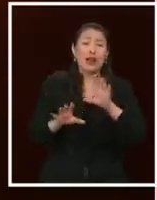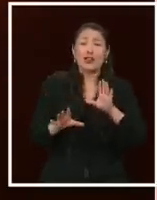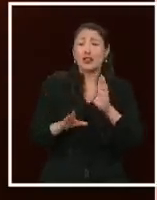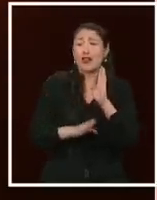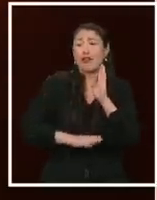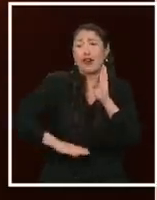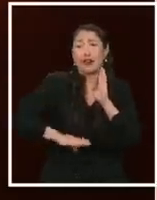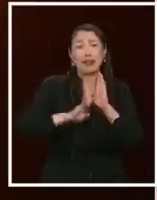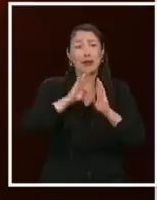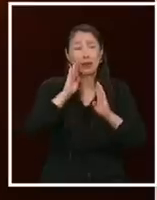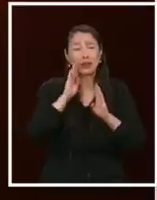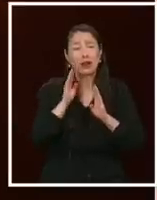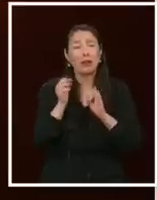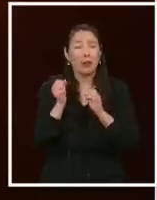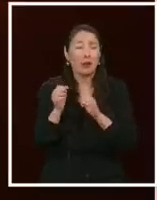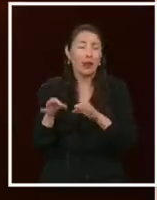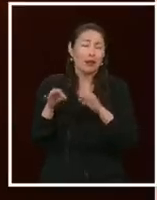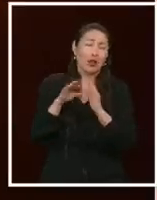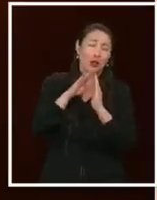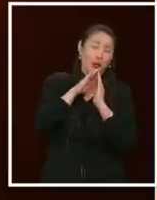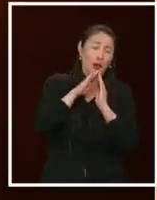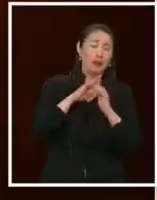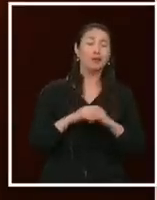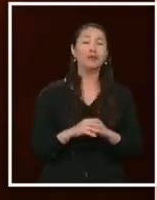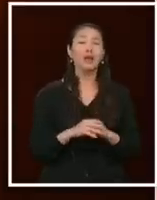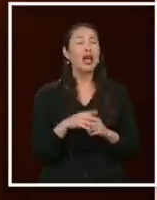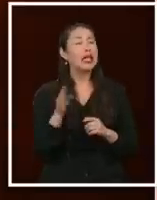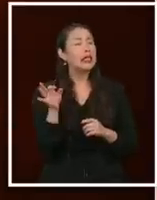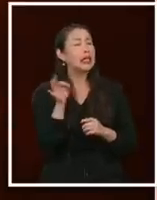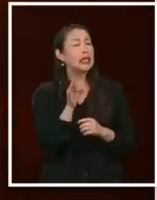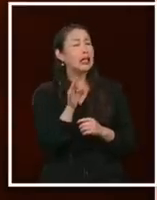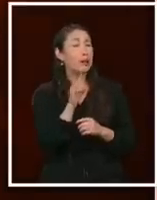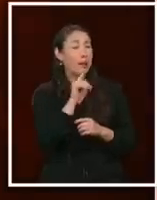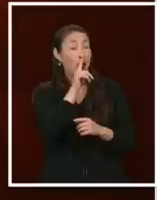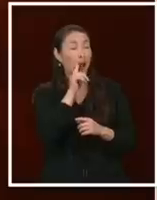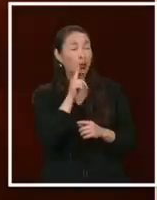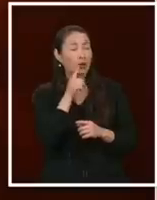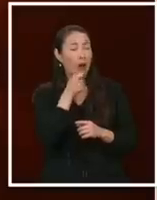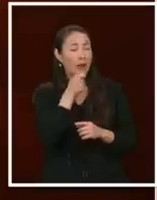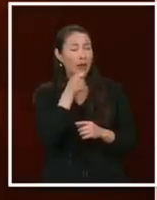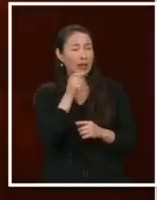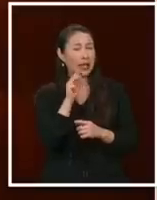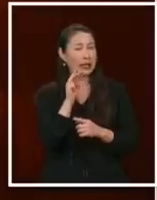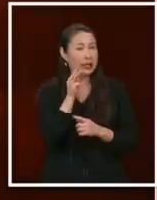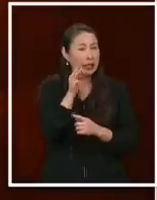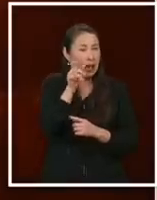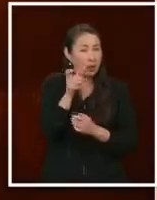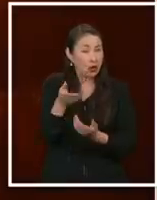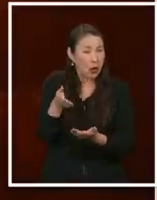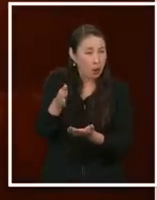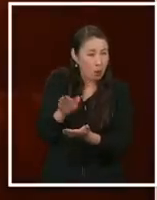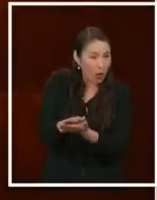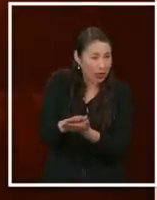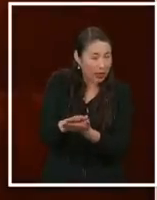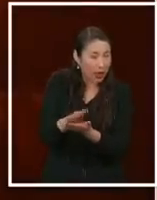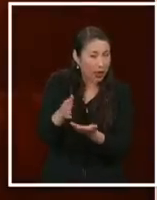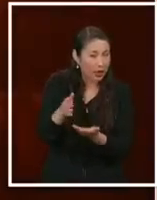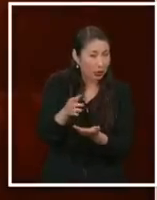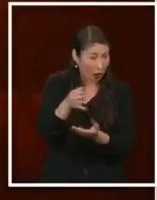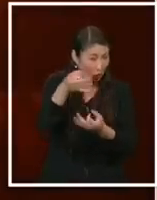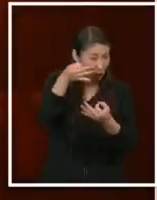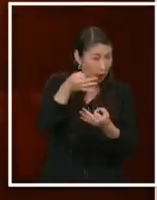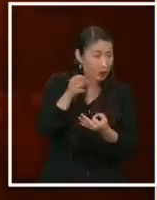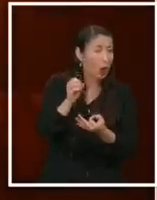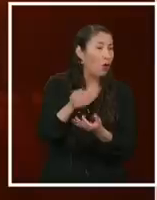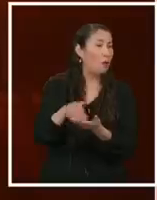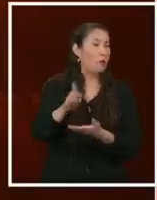difícil situación. Delegada, solamente quería preguntarle por una tercera víctima. No sé si han tenido información sobre eso, ¿lo descartan o lo confirman? Toda esta